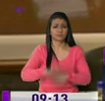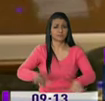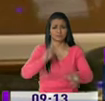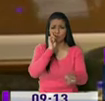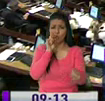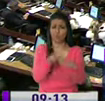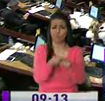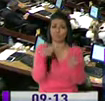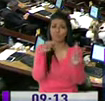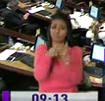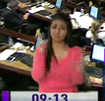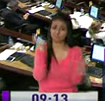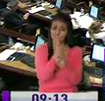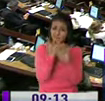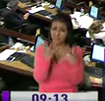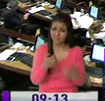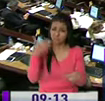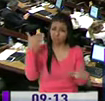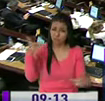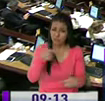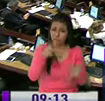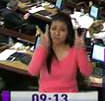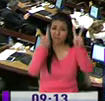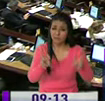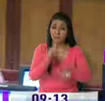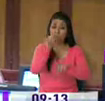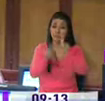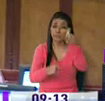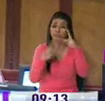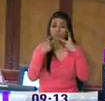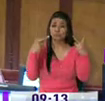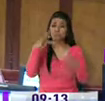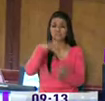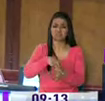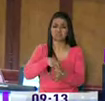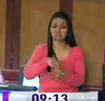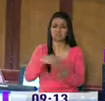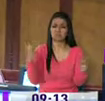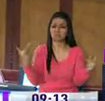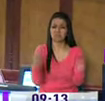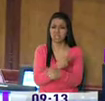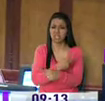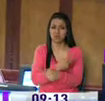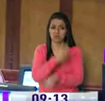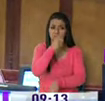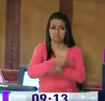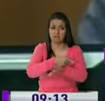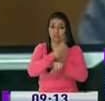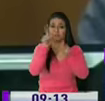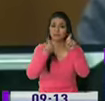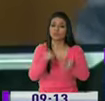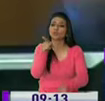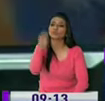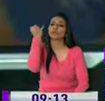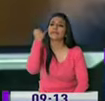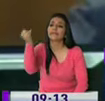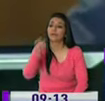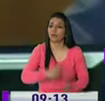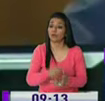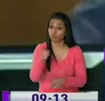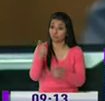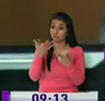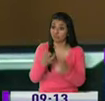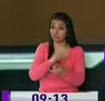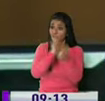Valle criticaba que se busque politizar el tema de la consulta. Peor aún, querer imponer preguntas, aseguraba. Si usted quiere eso, si